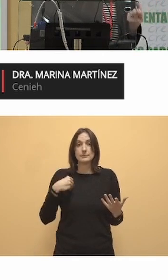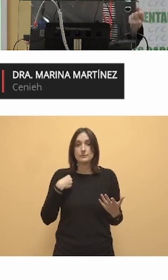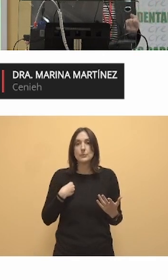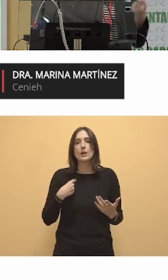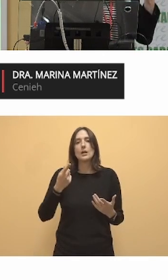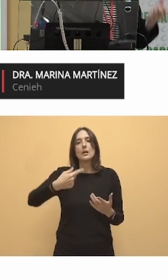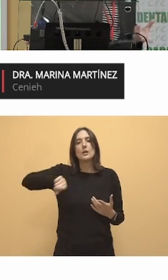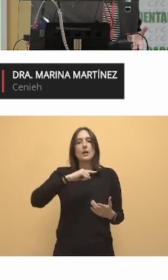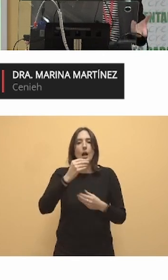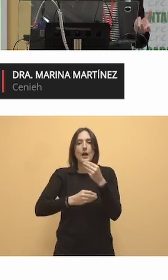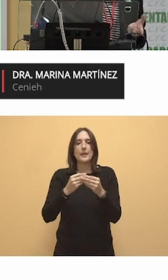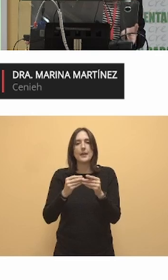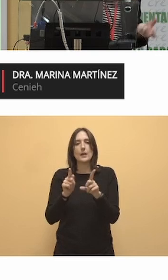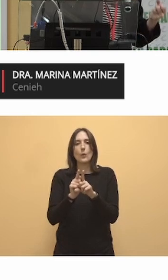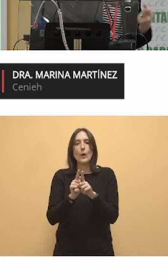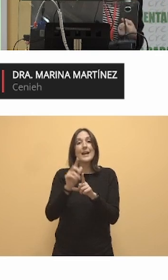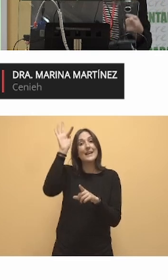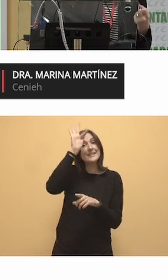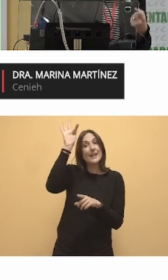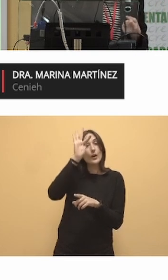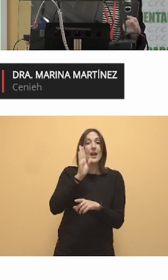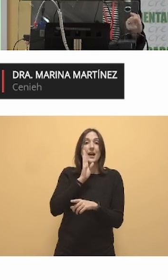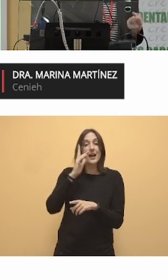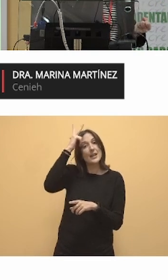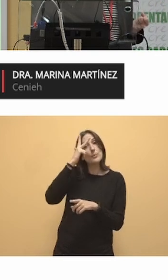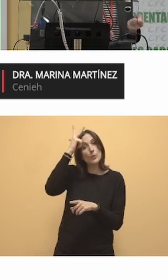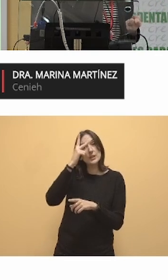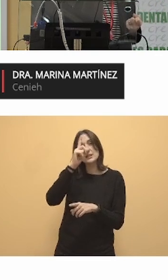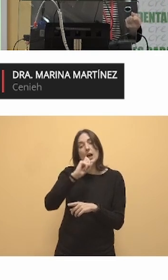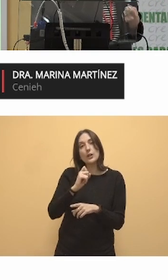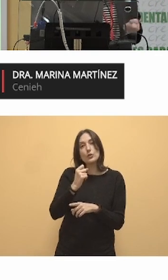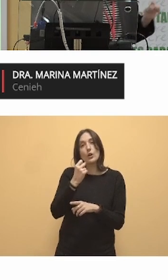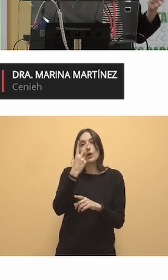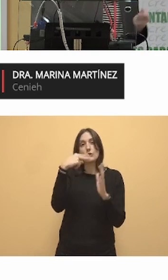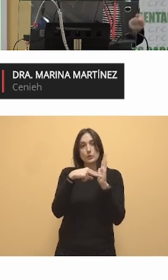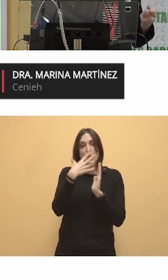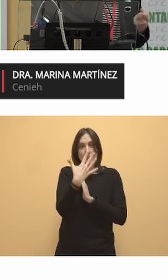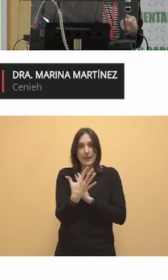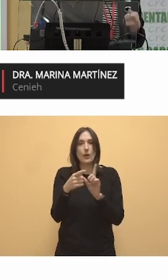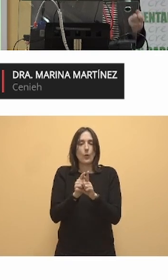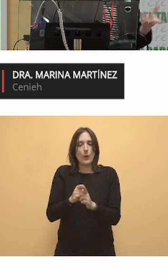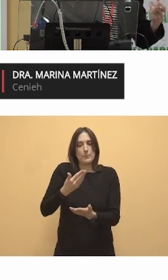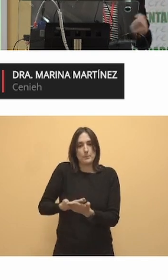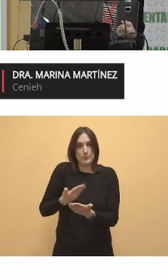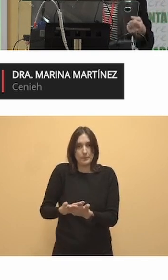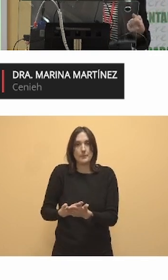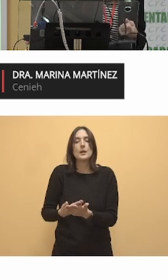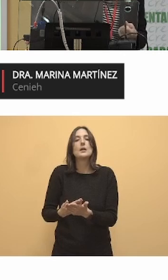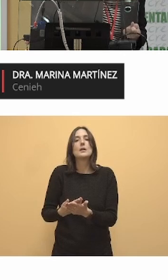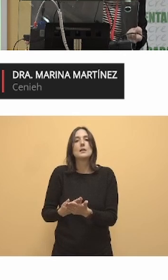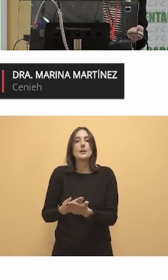ello pues lo que hicieron fue reforzar la hipótesis que ya crearon en el año 2005, Dennell y Robrek,